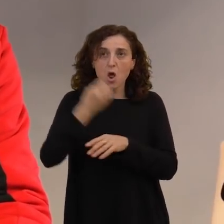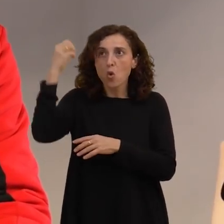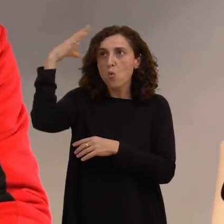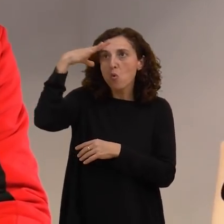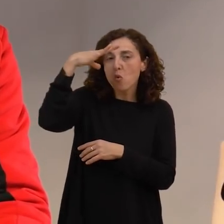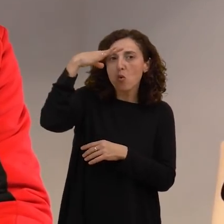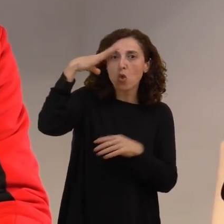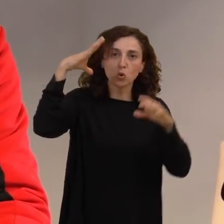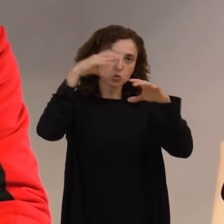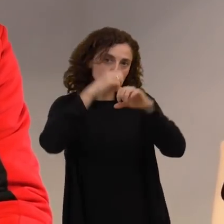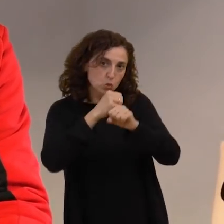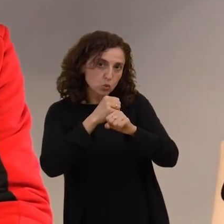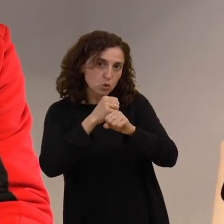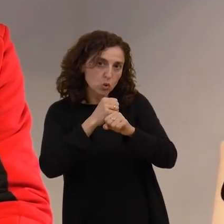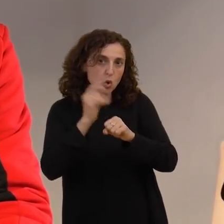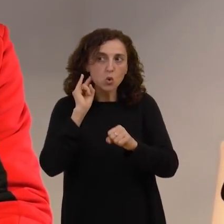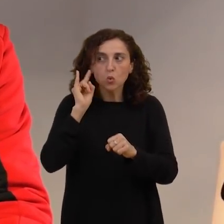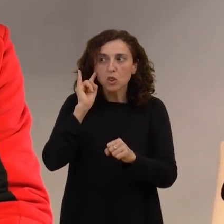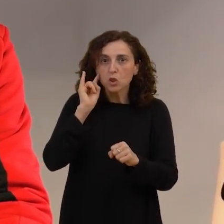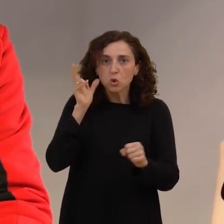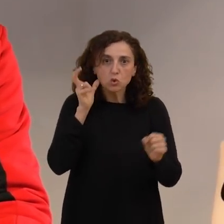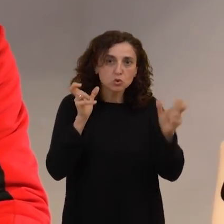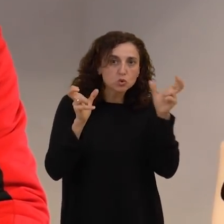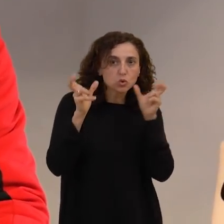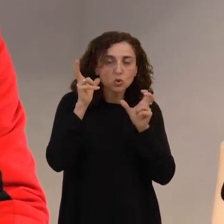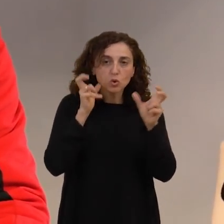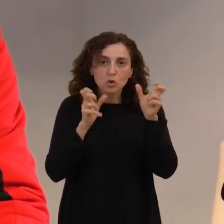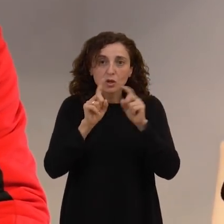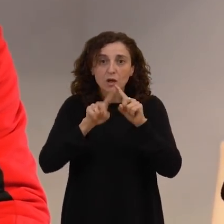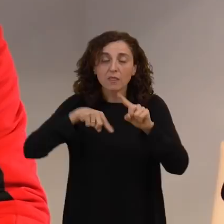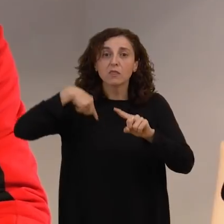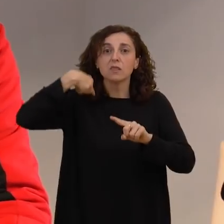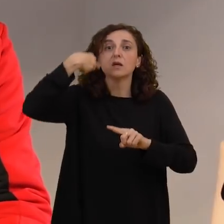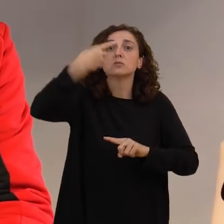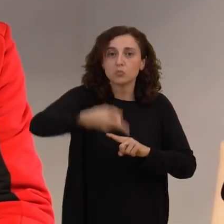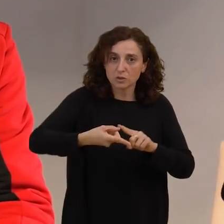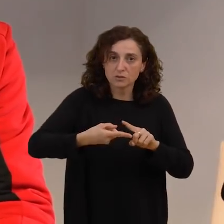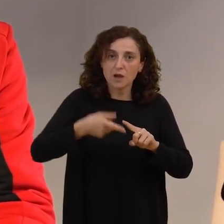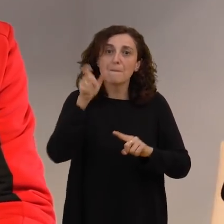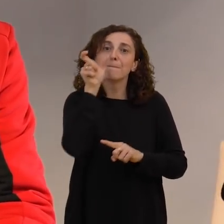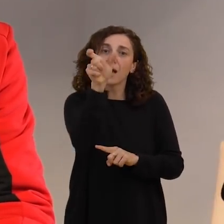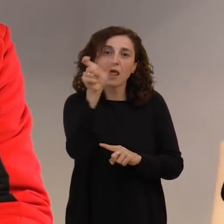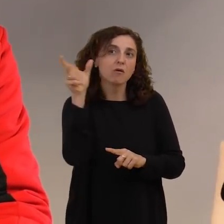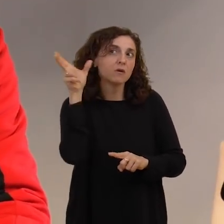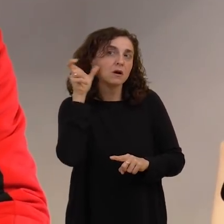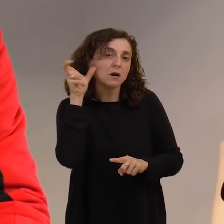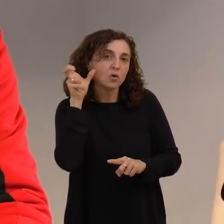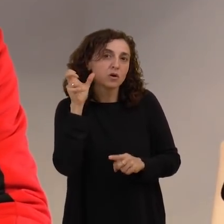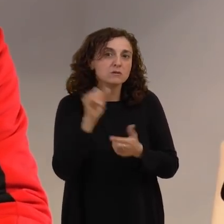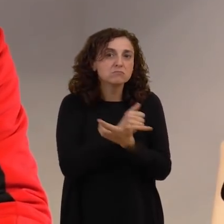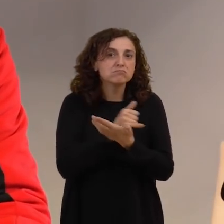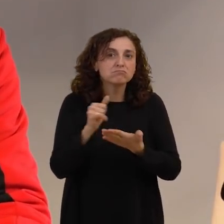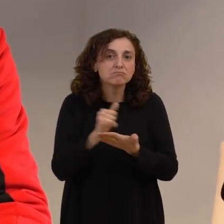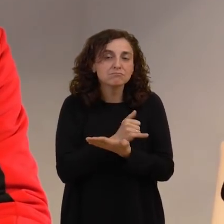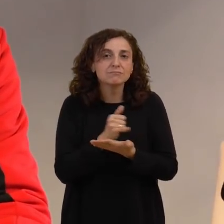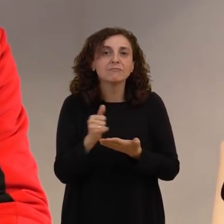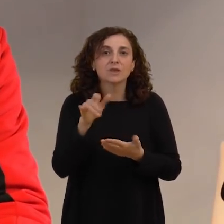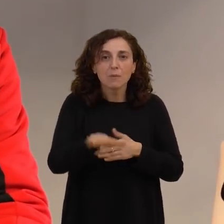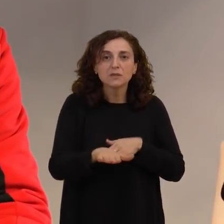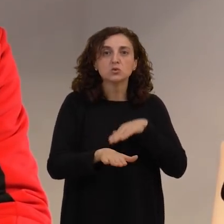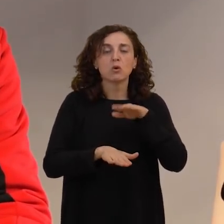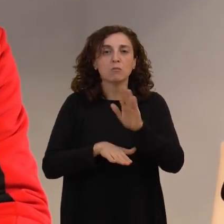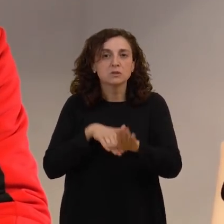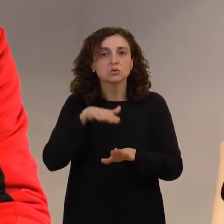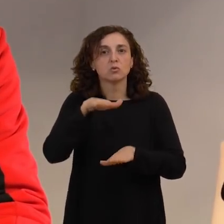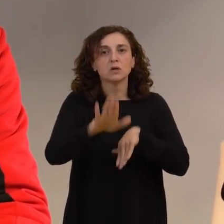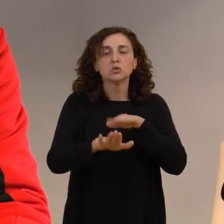luces a oscuras oyendo ruiditos de ahí se va pasando ya a oír palabras. Es